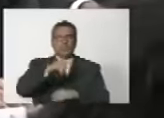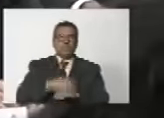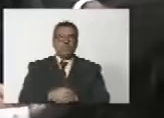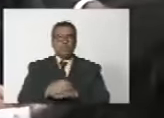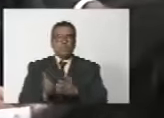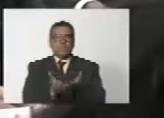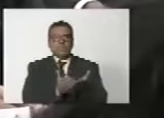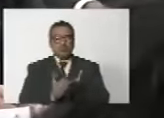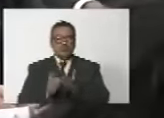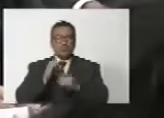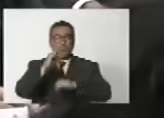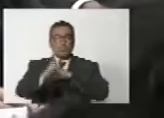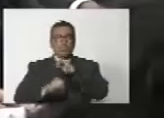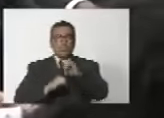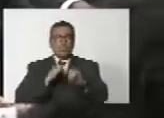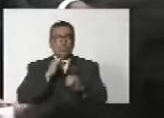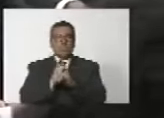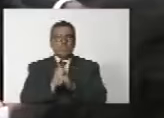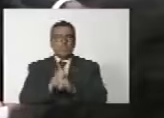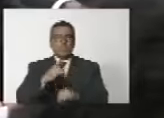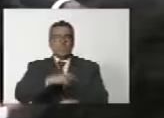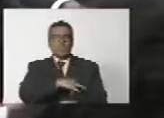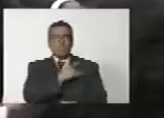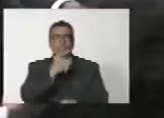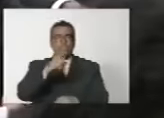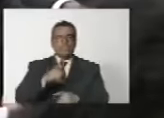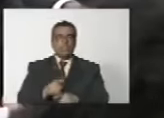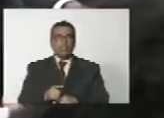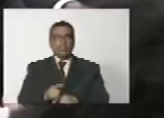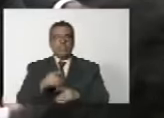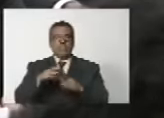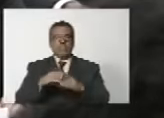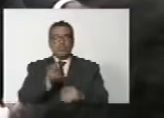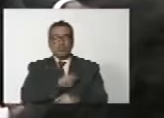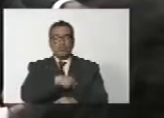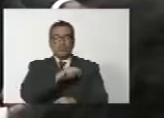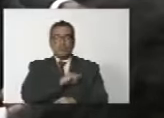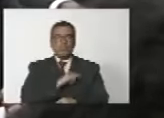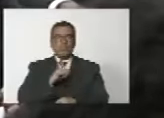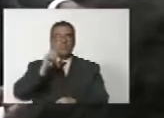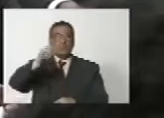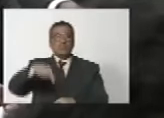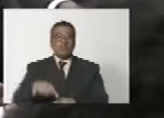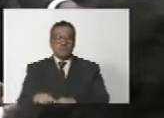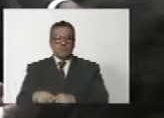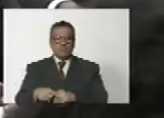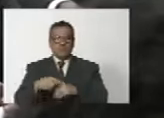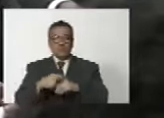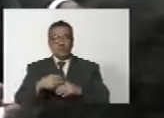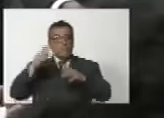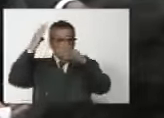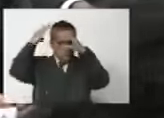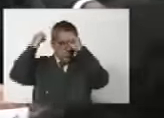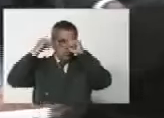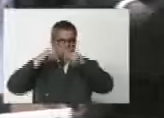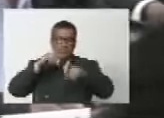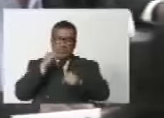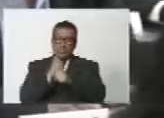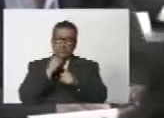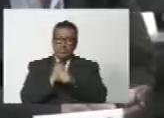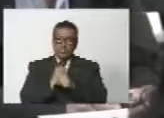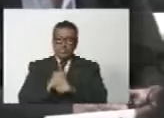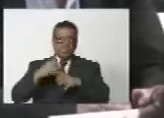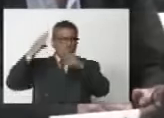de Estudios Internacionales de la Universidad Complutense de Madrid. En el ámbito diplomático, se ha desempeñado